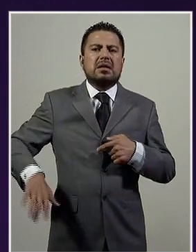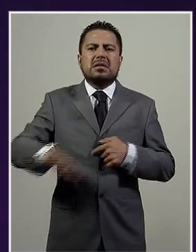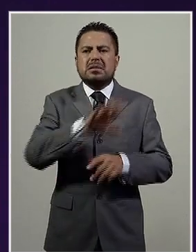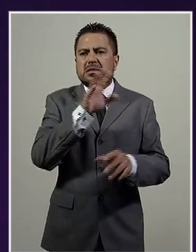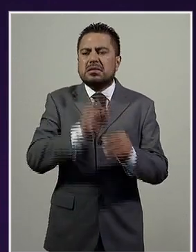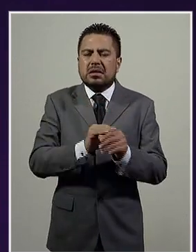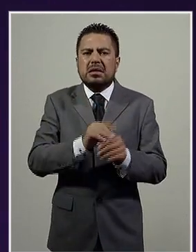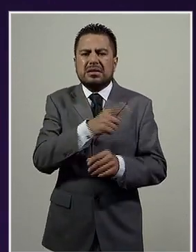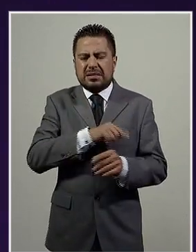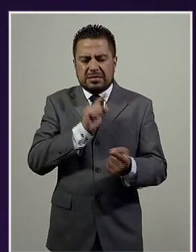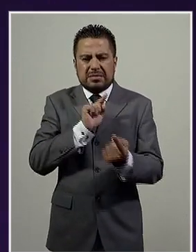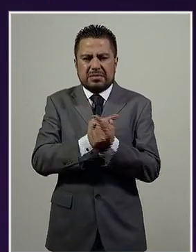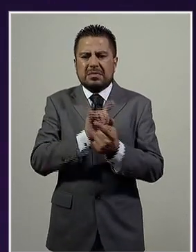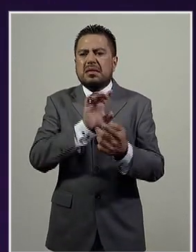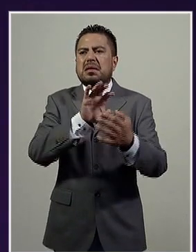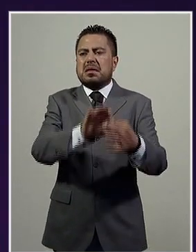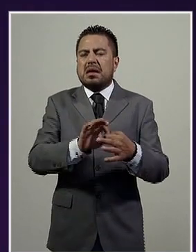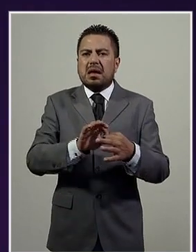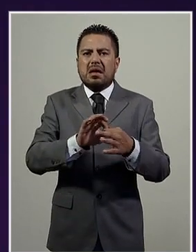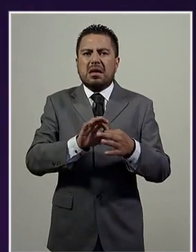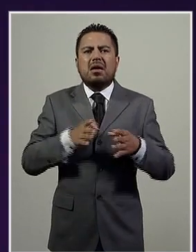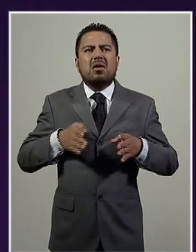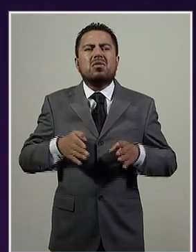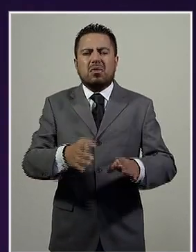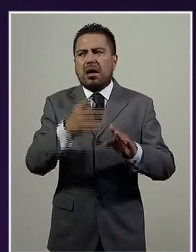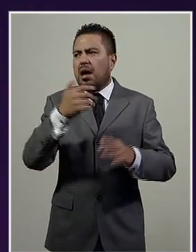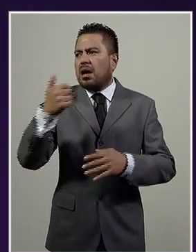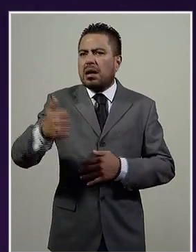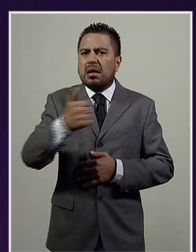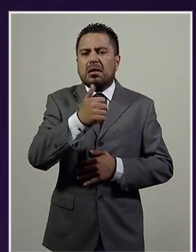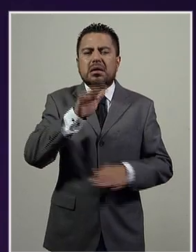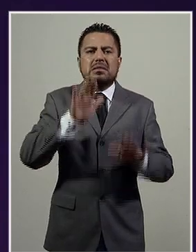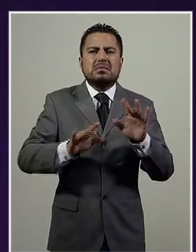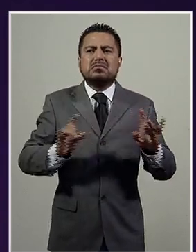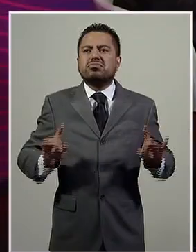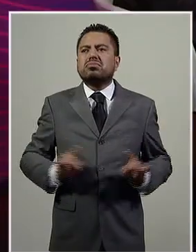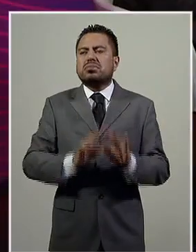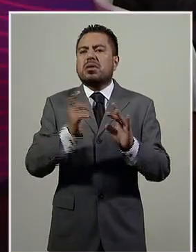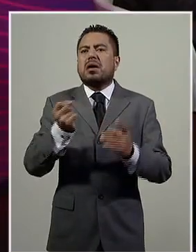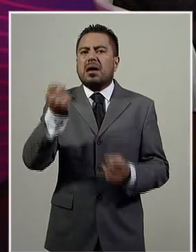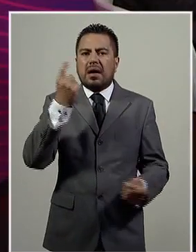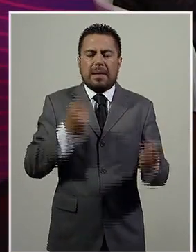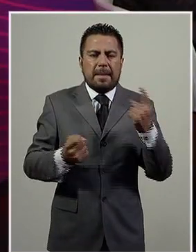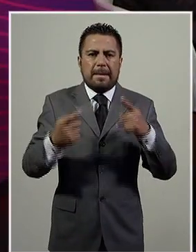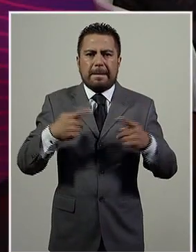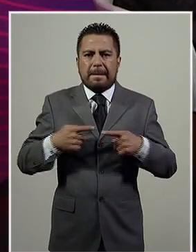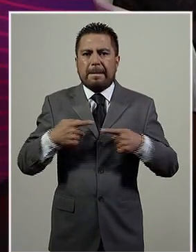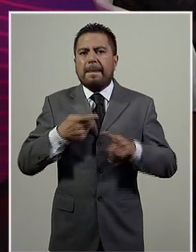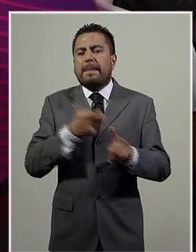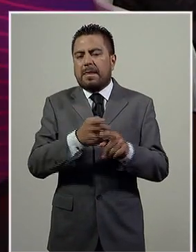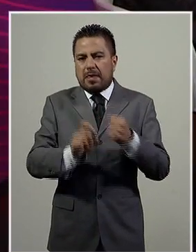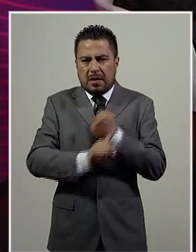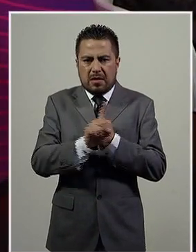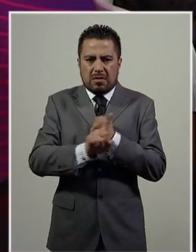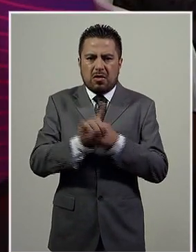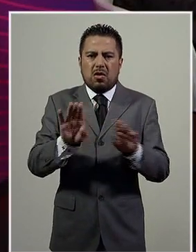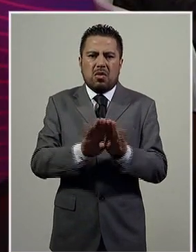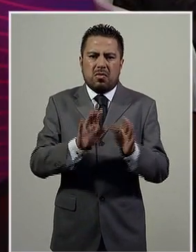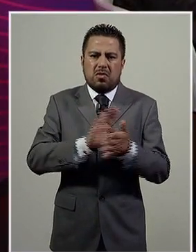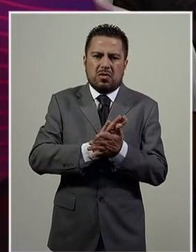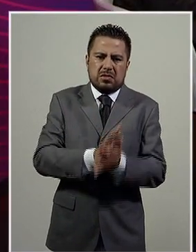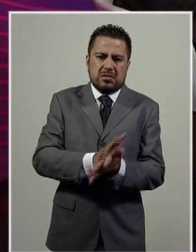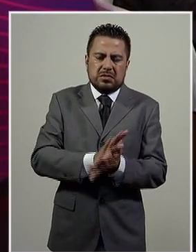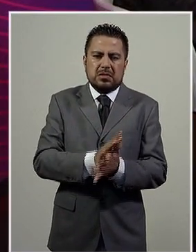encuentren esta felicidad encontrando su camino, ¿no? Porque por ahí a lo mejor sí va a haber pues estos problemas como la